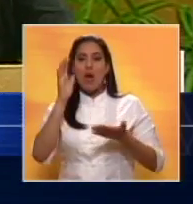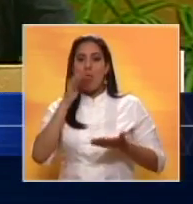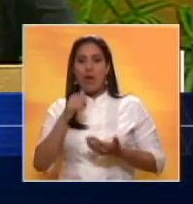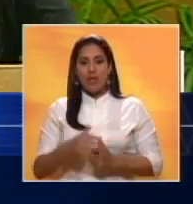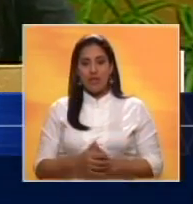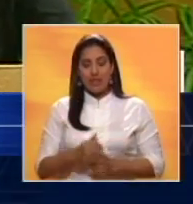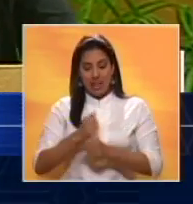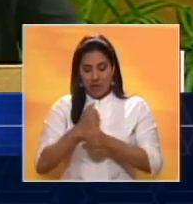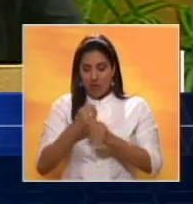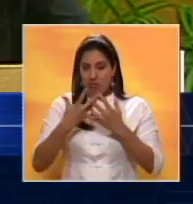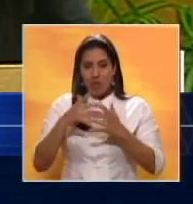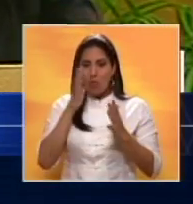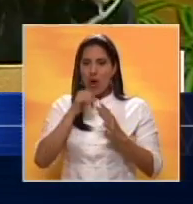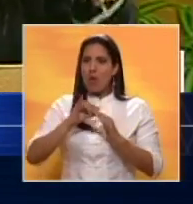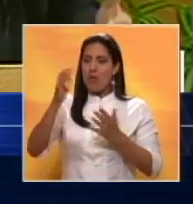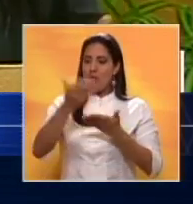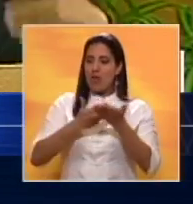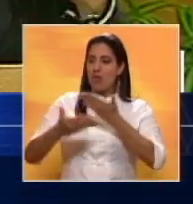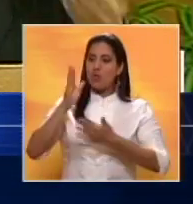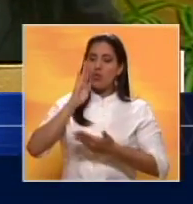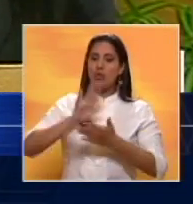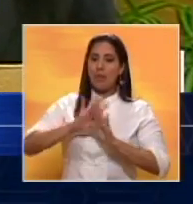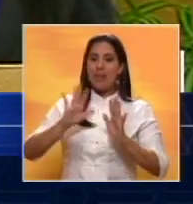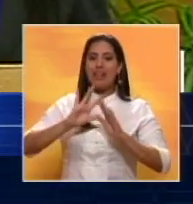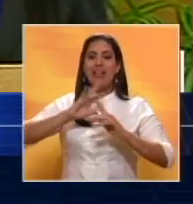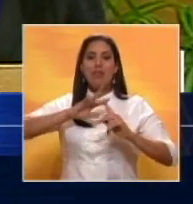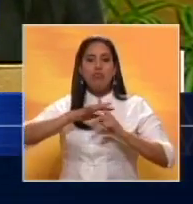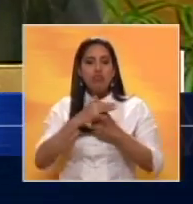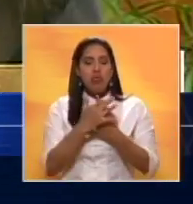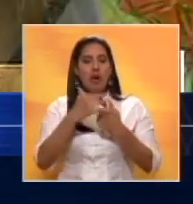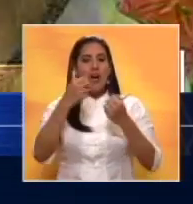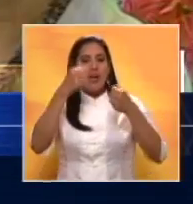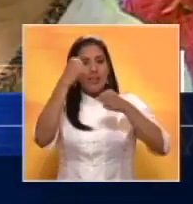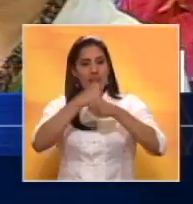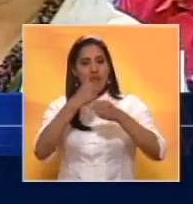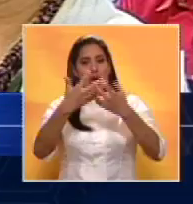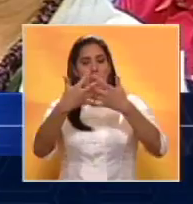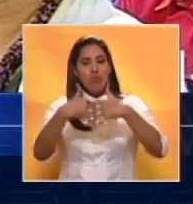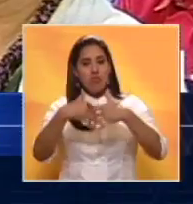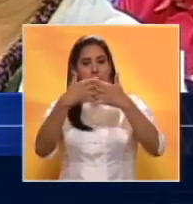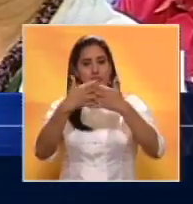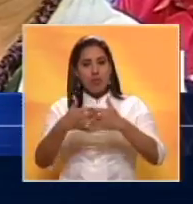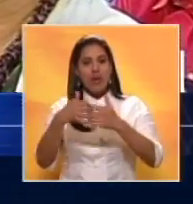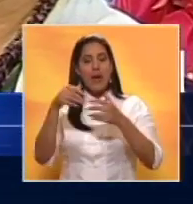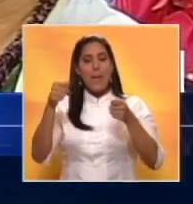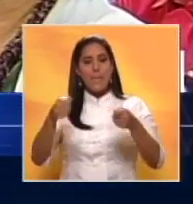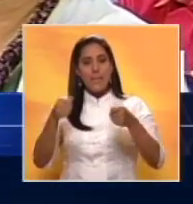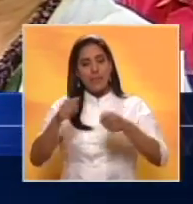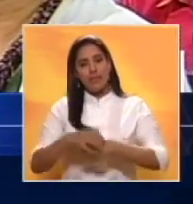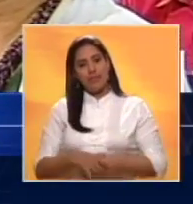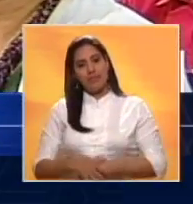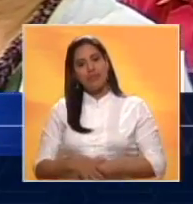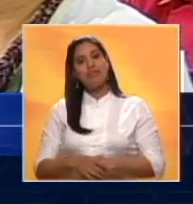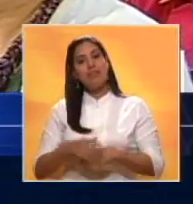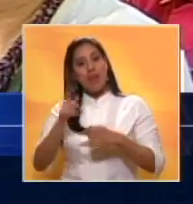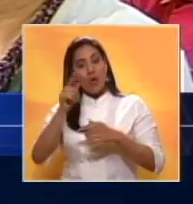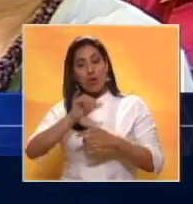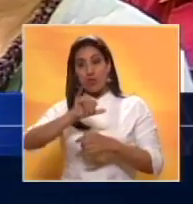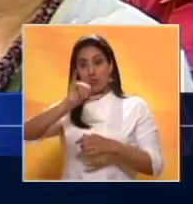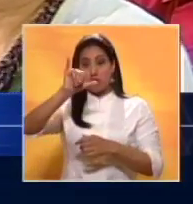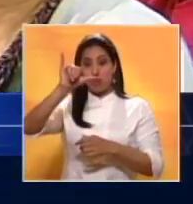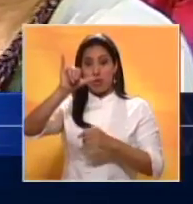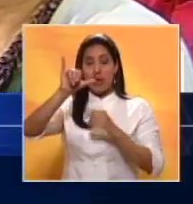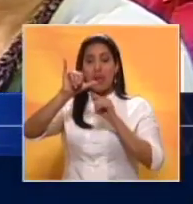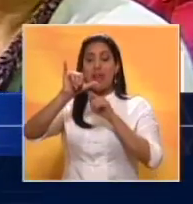improductiva que trata de derrotar o aniquilar las fuerzas productivas del mercado. Y esa